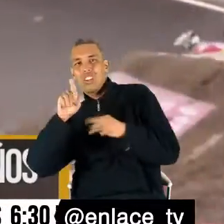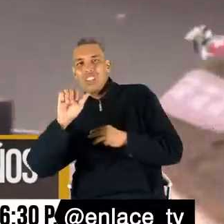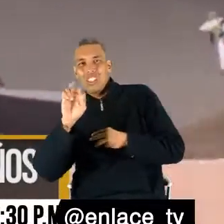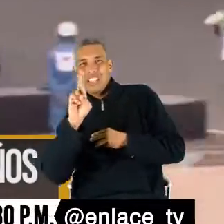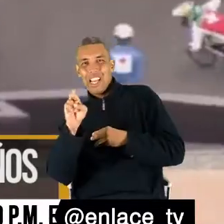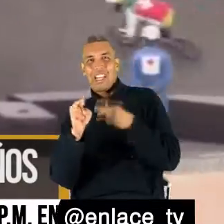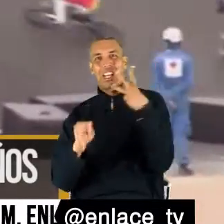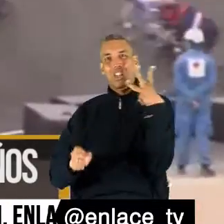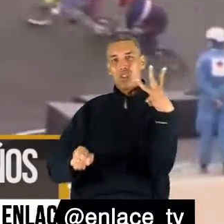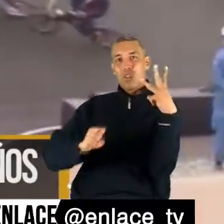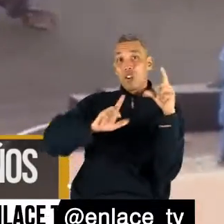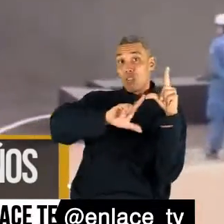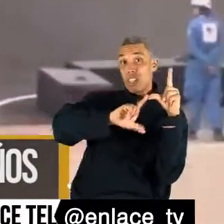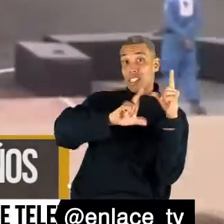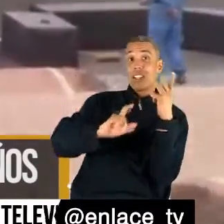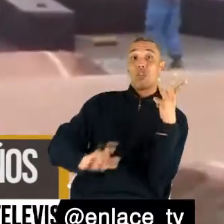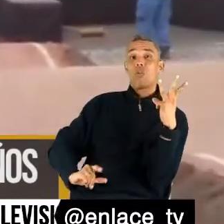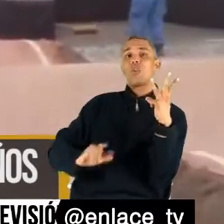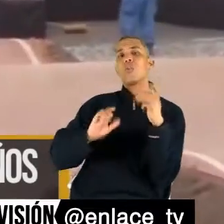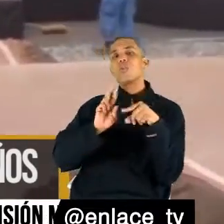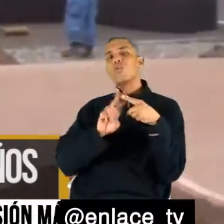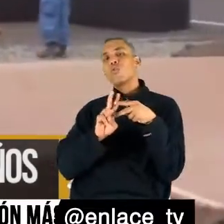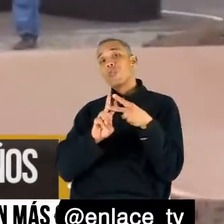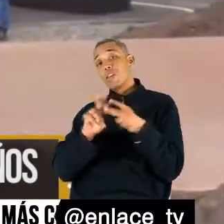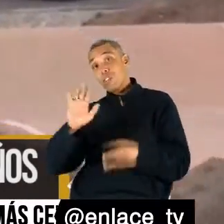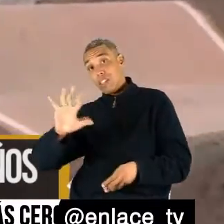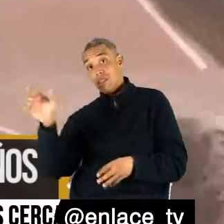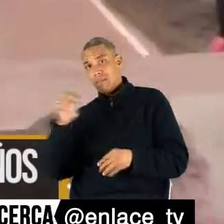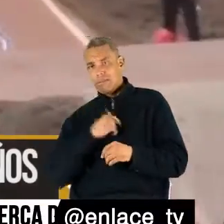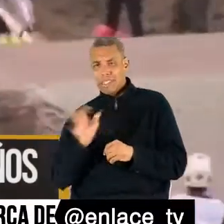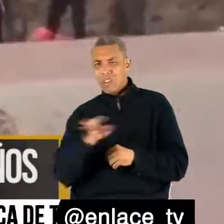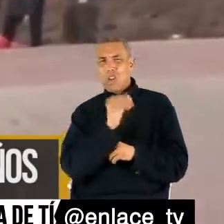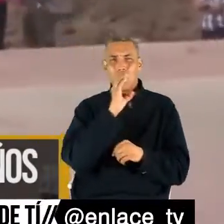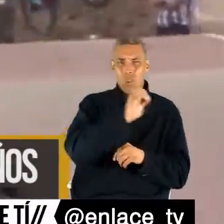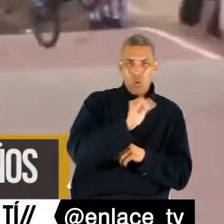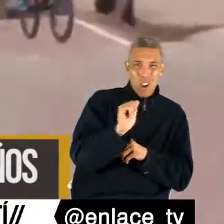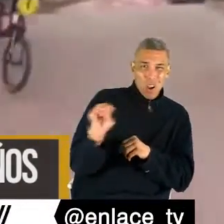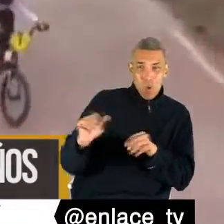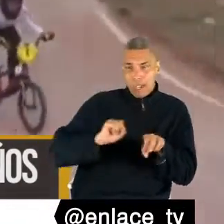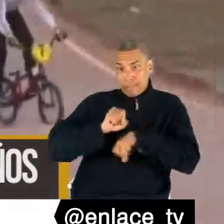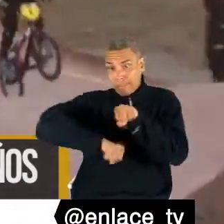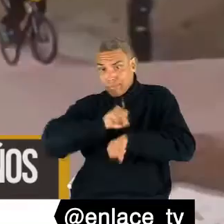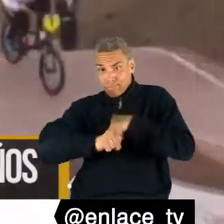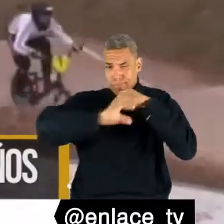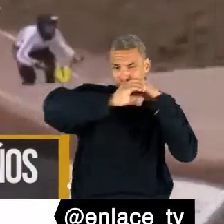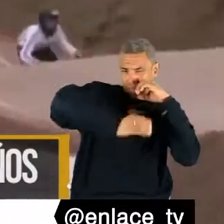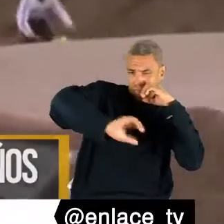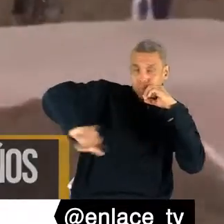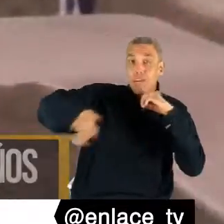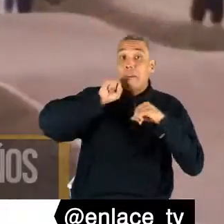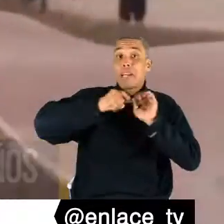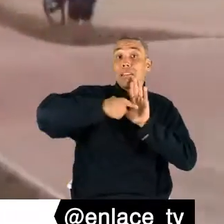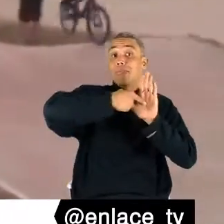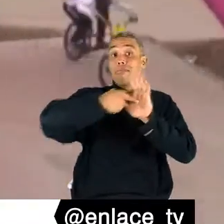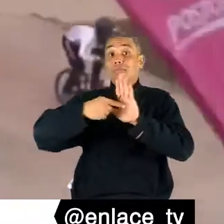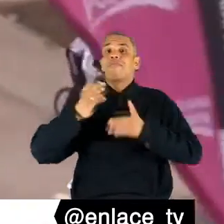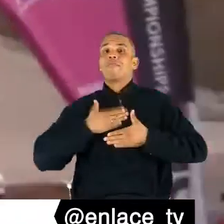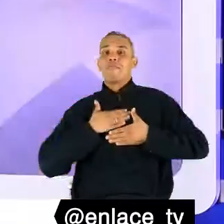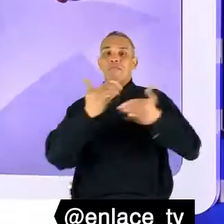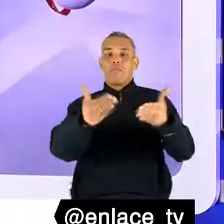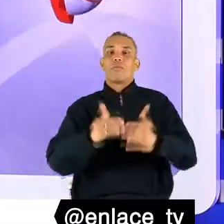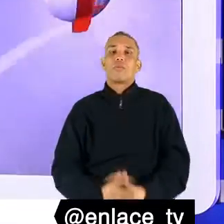W5. Enlace Noticias felicita a los grandes biciclosistas barranqueños que representaron con altura los colores del puerto petrolero.